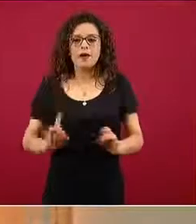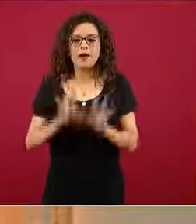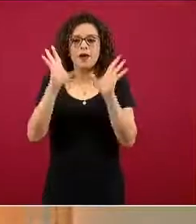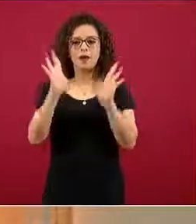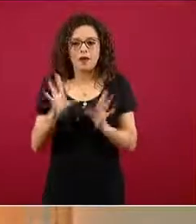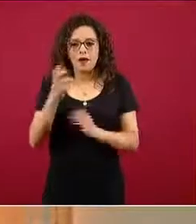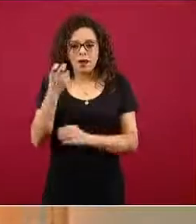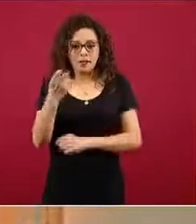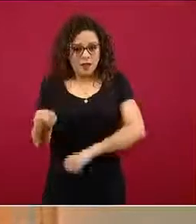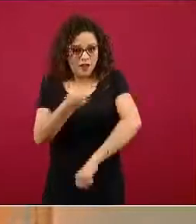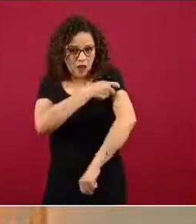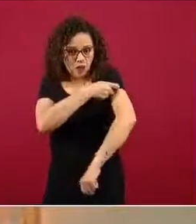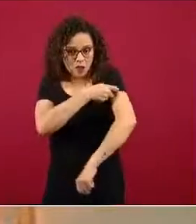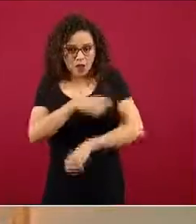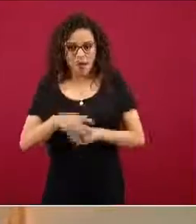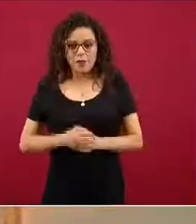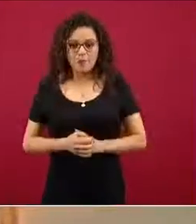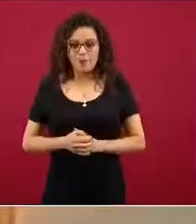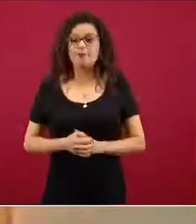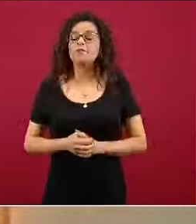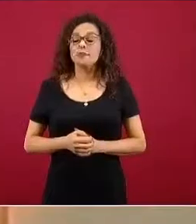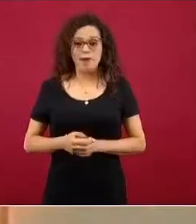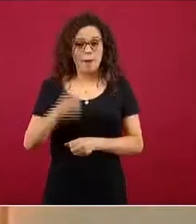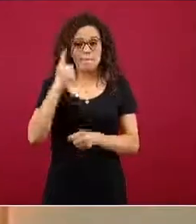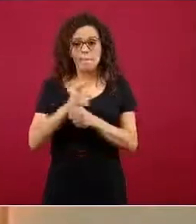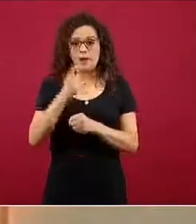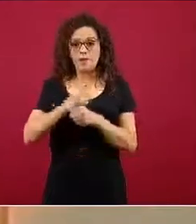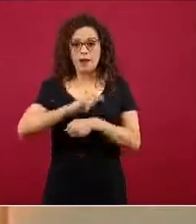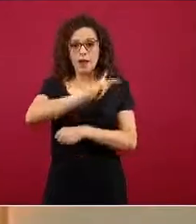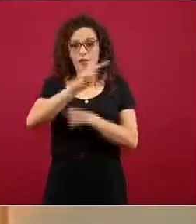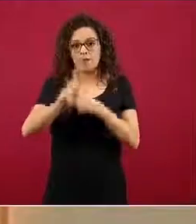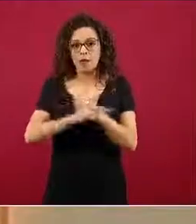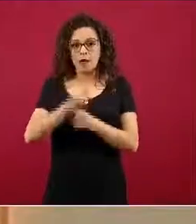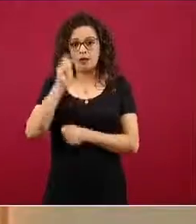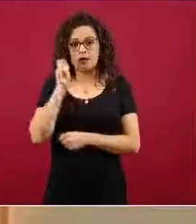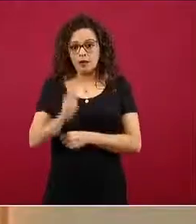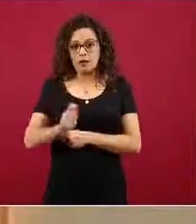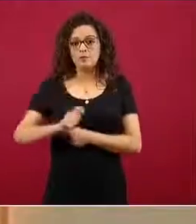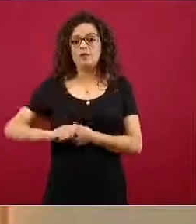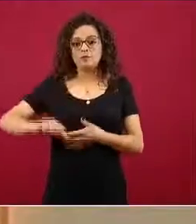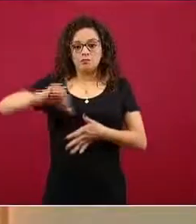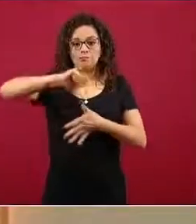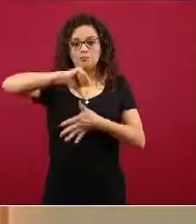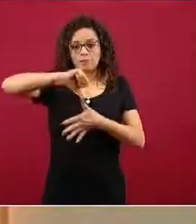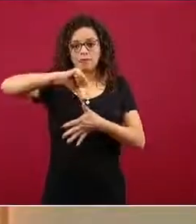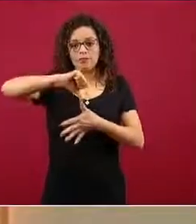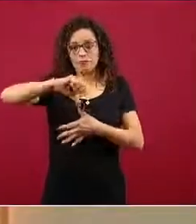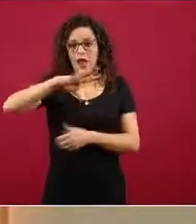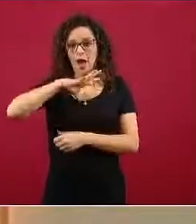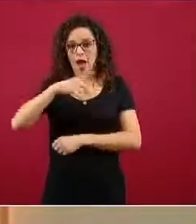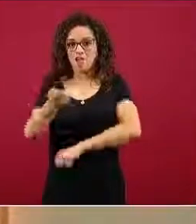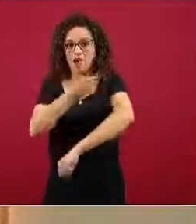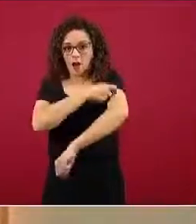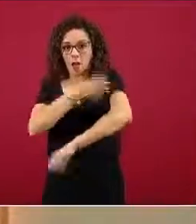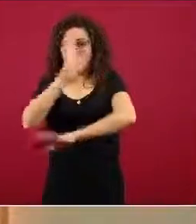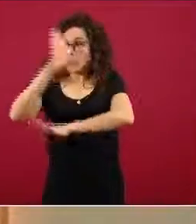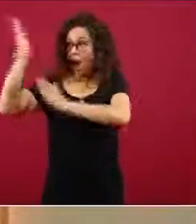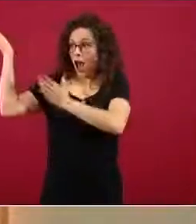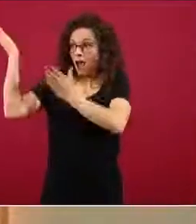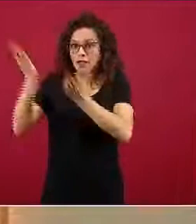vacuna, y es el primer país de América Latina que tiene la vacuna COVID. Ya llegó y ya se empieza a